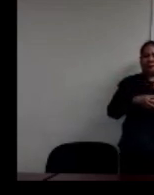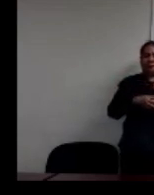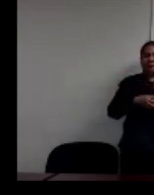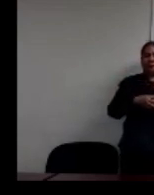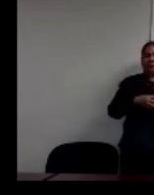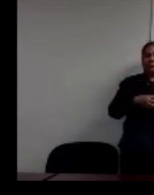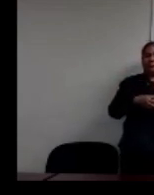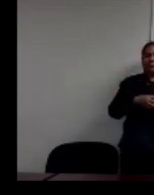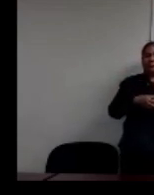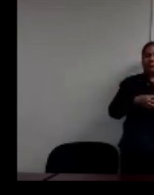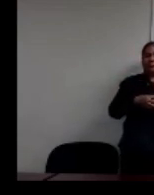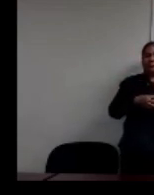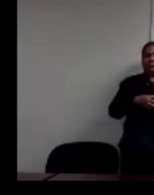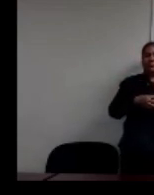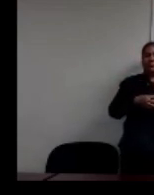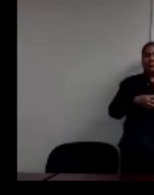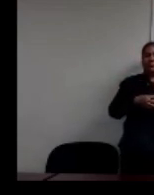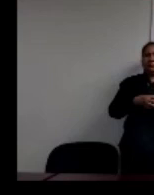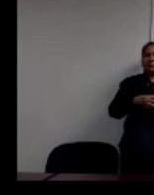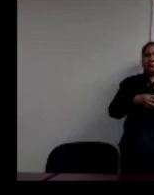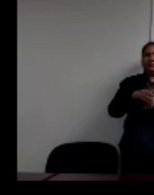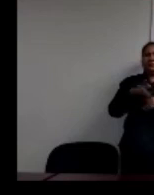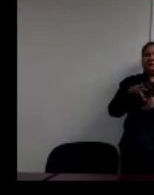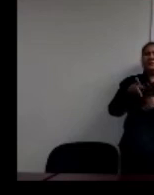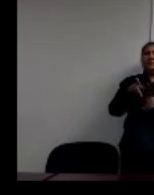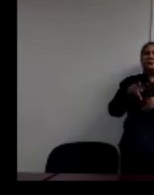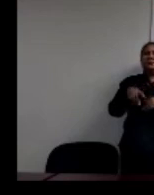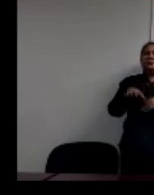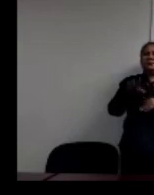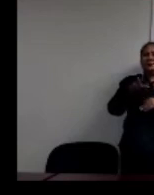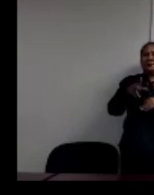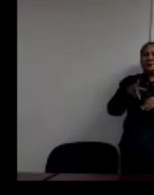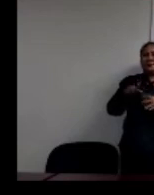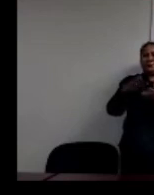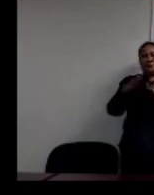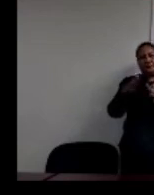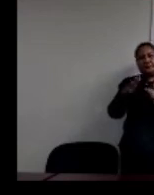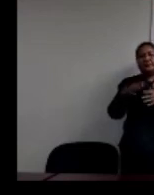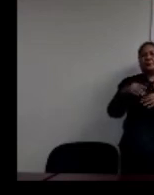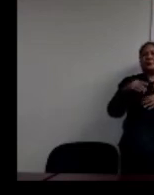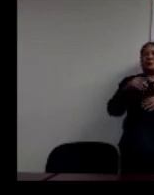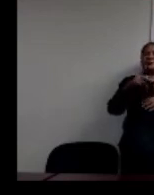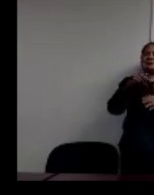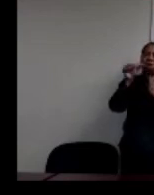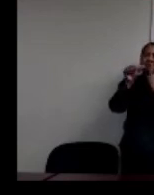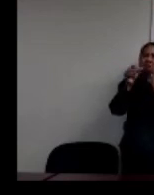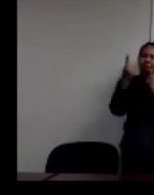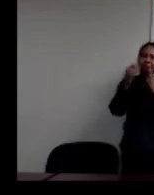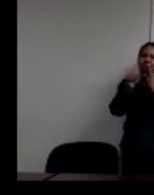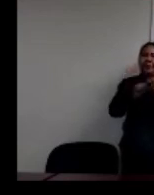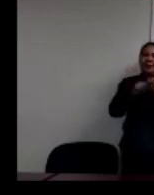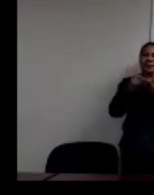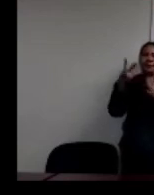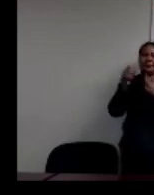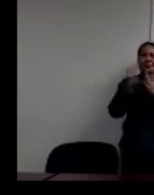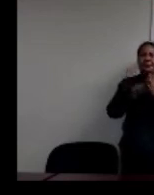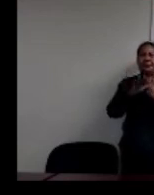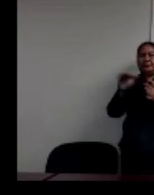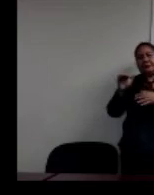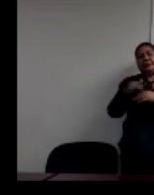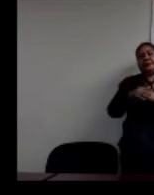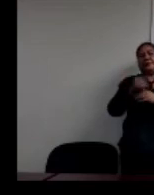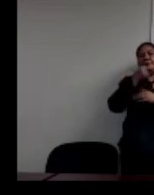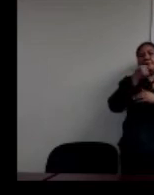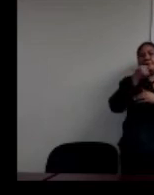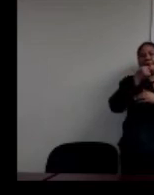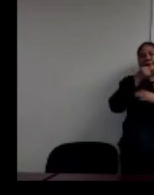el periodo de adaptación. El periodo de adaptación dura alrededor de sería un mes y medio. Y el niño ya